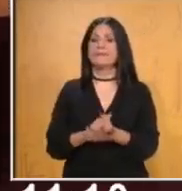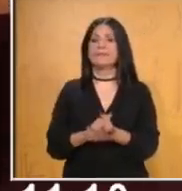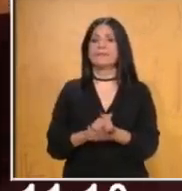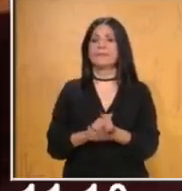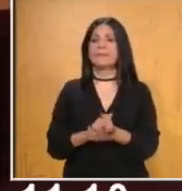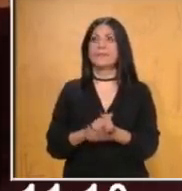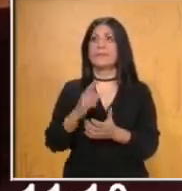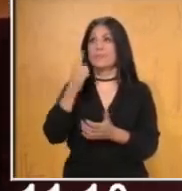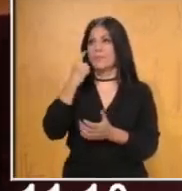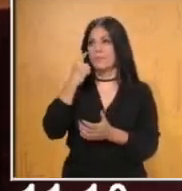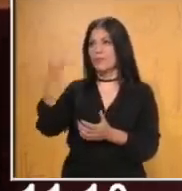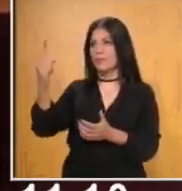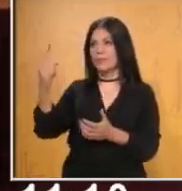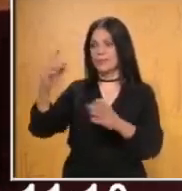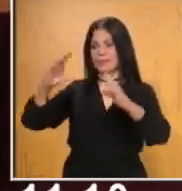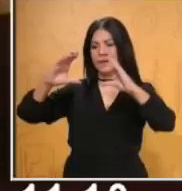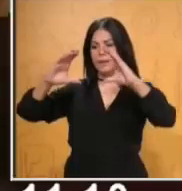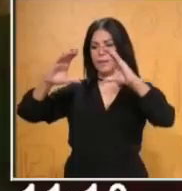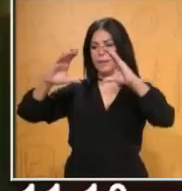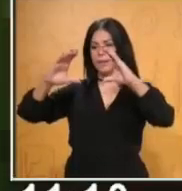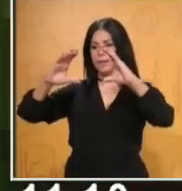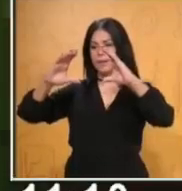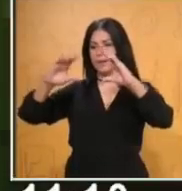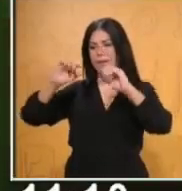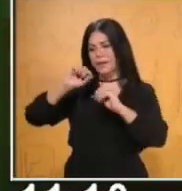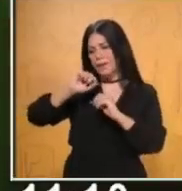pantalla te va a aparecer la figura como debe de quedar.